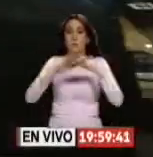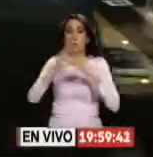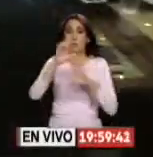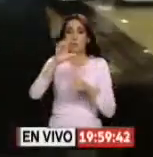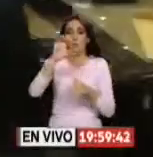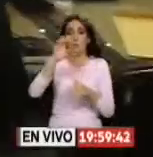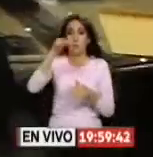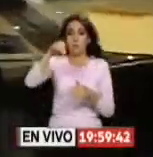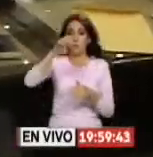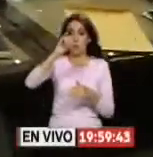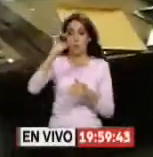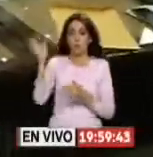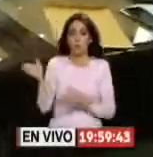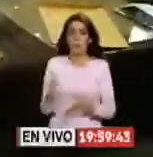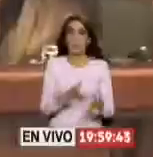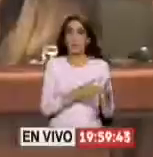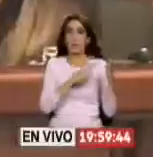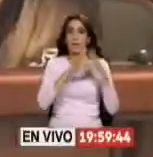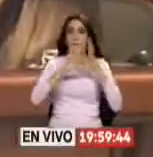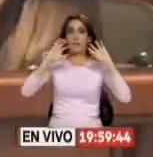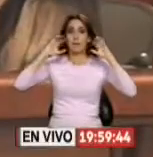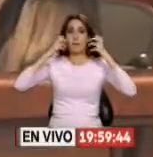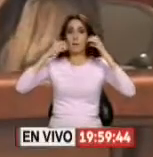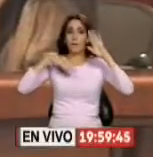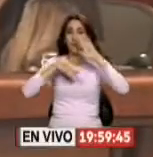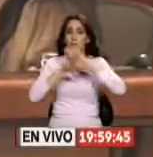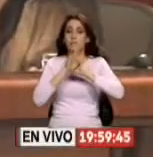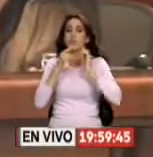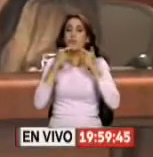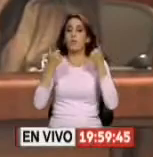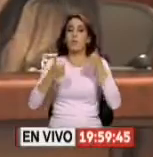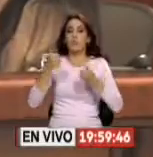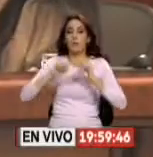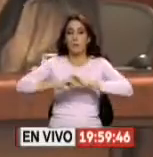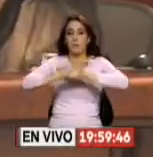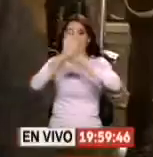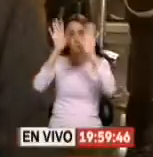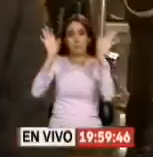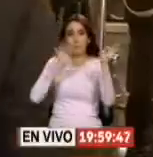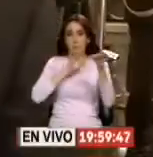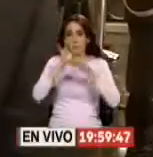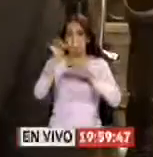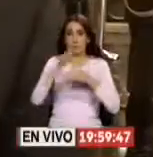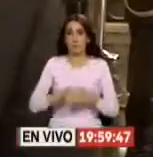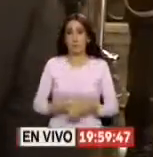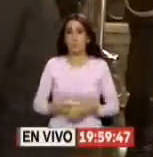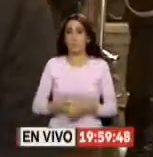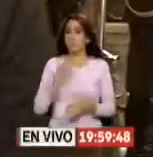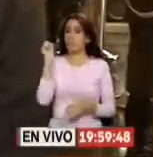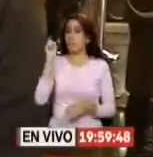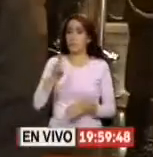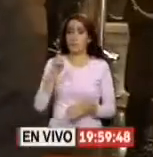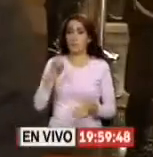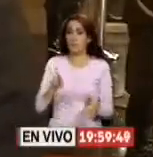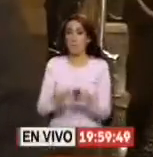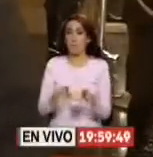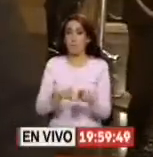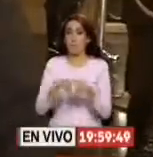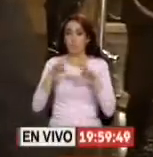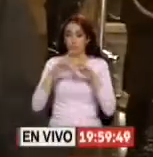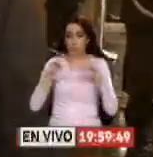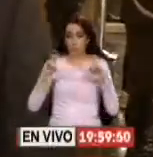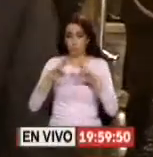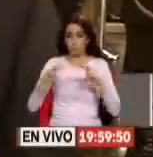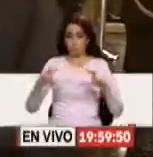que tarde lo relacionado con el audio filtrado de la presidenta Cabezas se esclarezca del todo. Se debe realizar una investigación seria porque algo